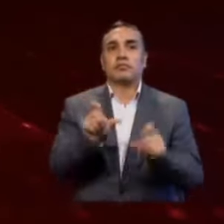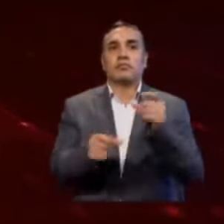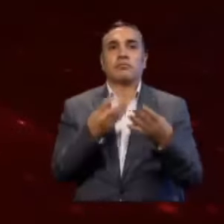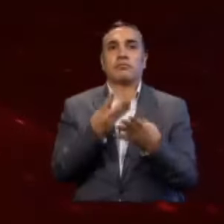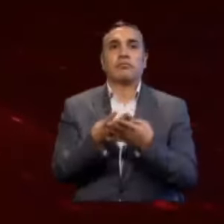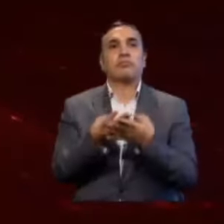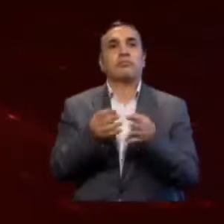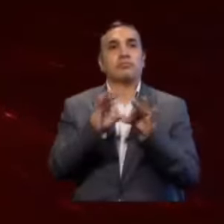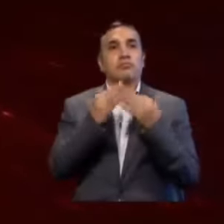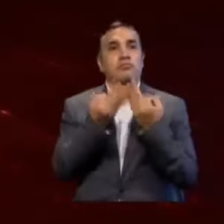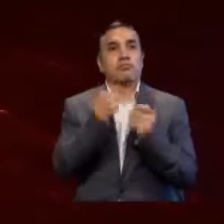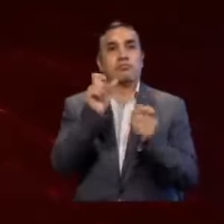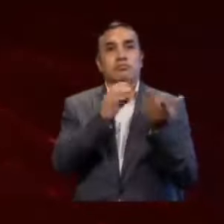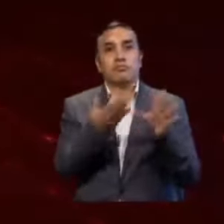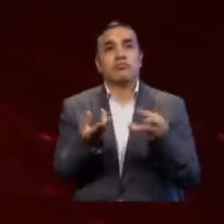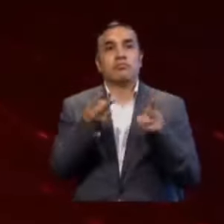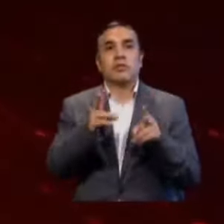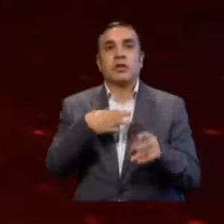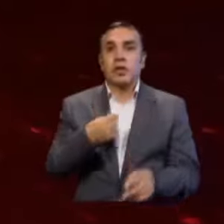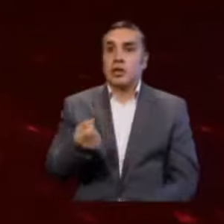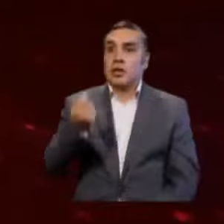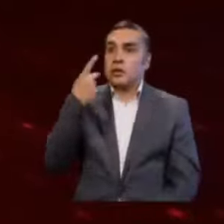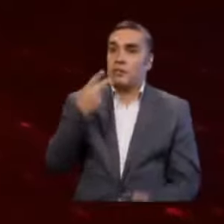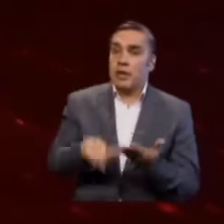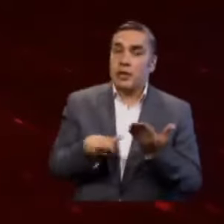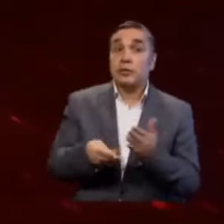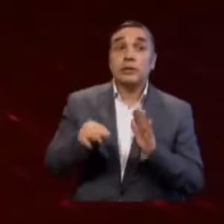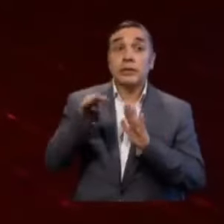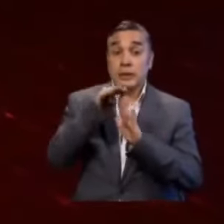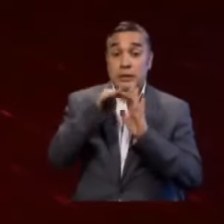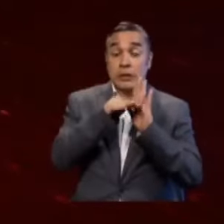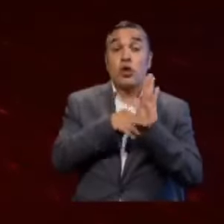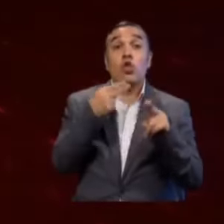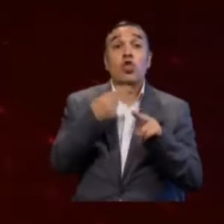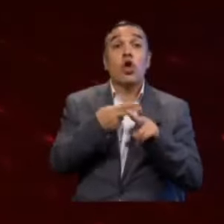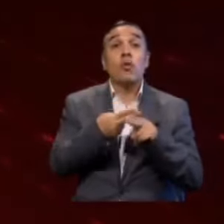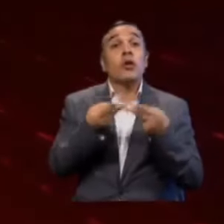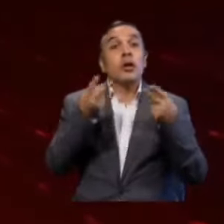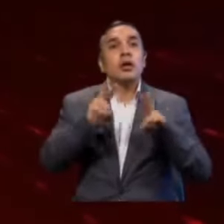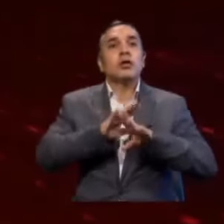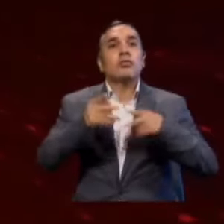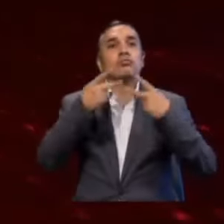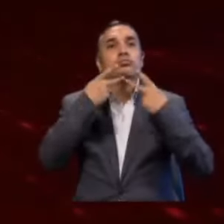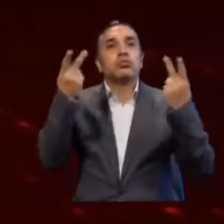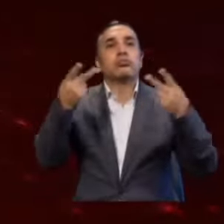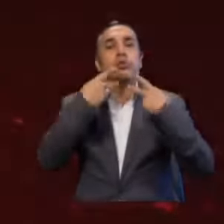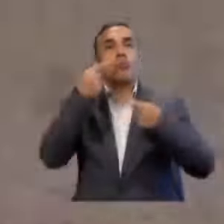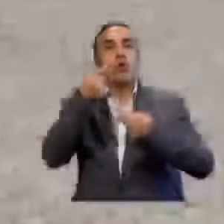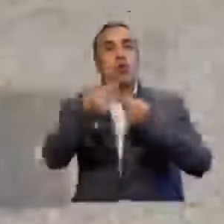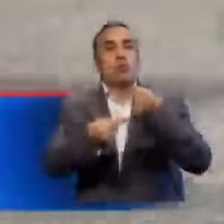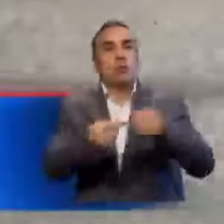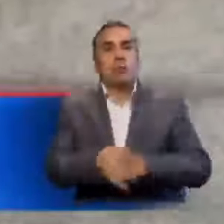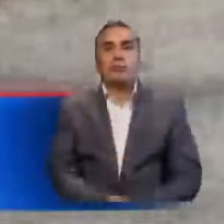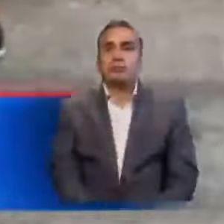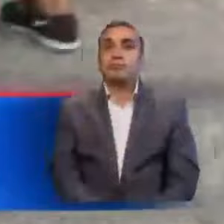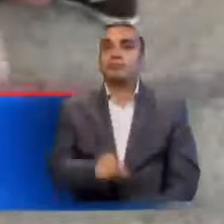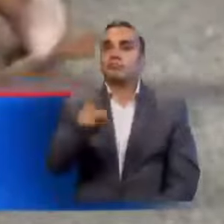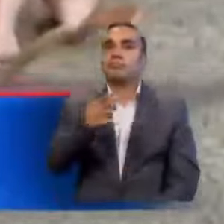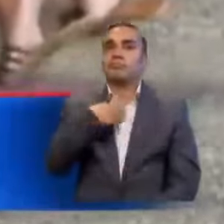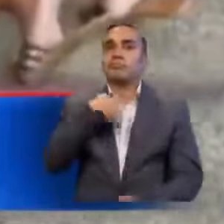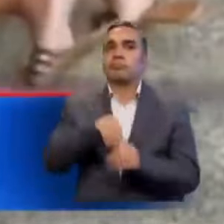Familiares de los fallecidos que recién también se están enterando, porque la lista, los nombres de los fallecidos también se está dando a conocer poco a poco, ¿no? Ellos se encuentran